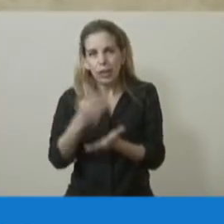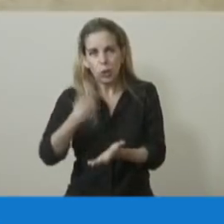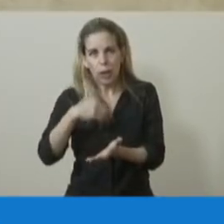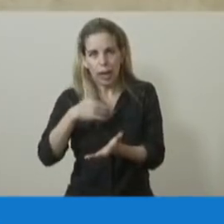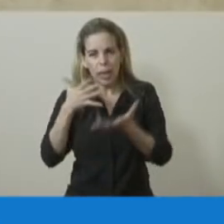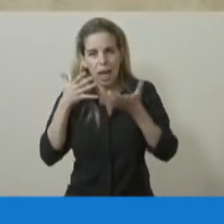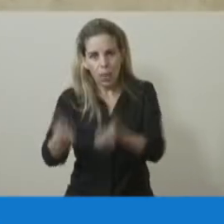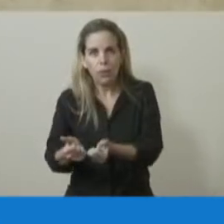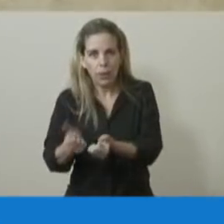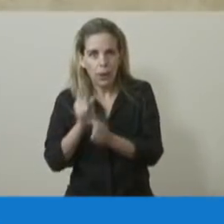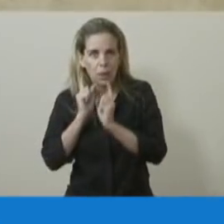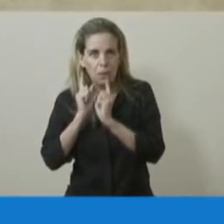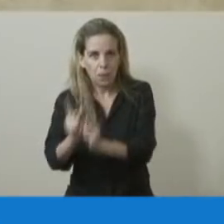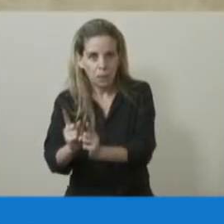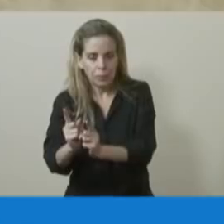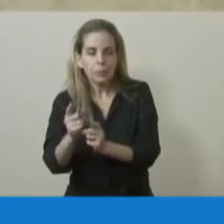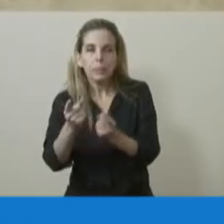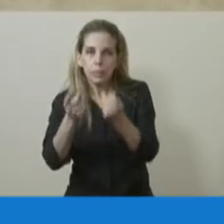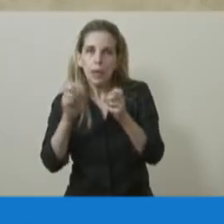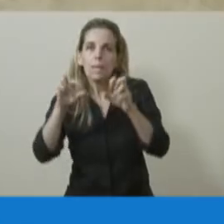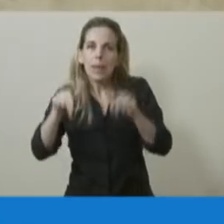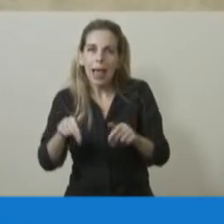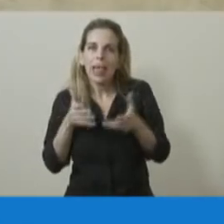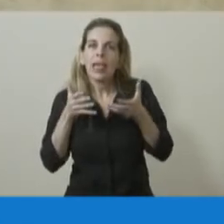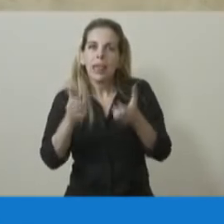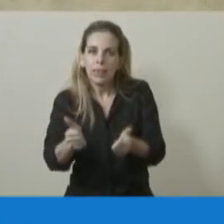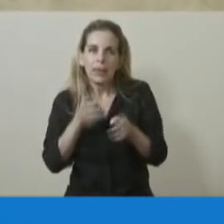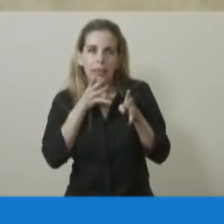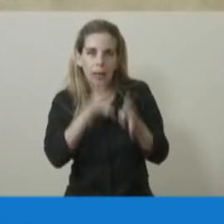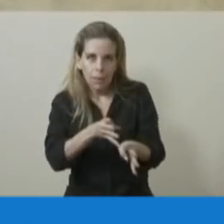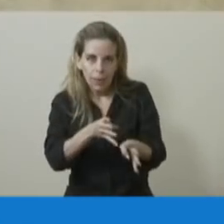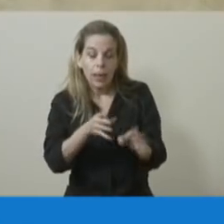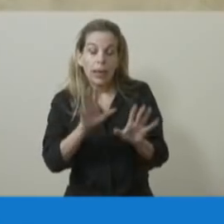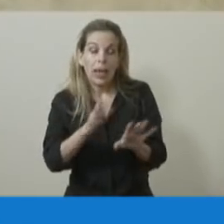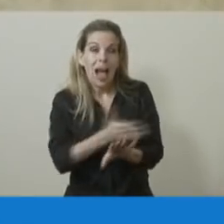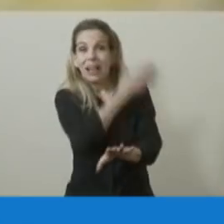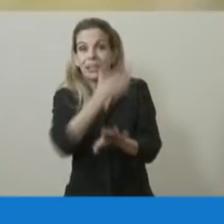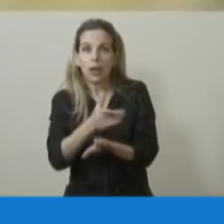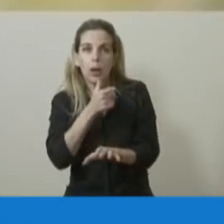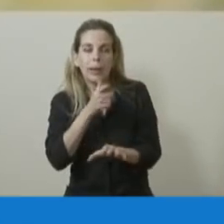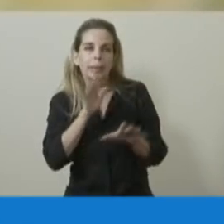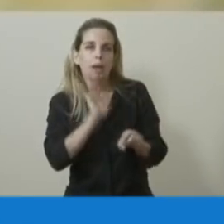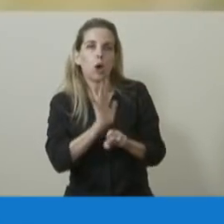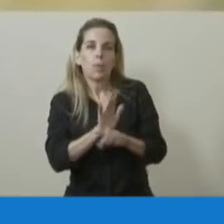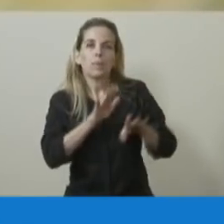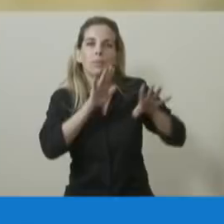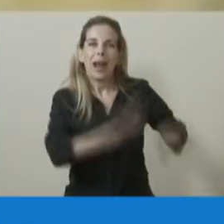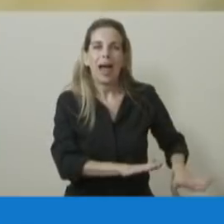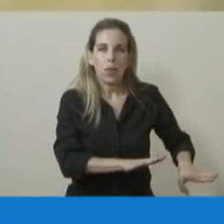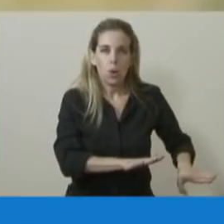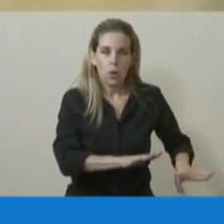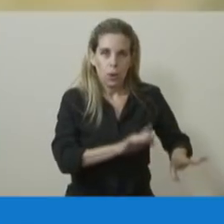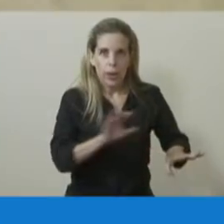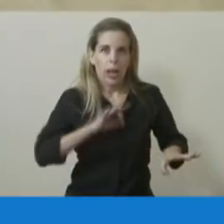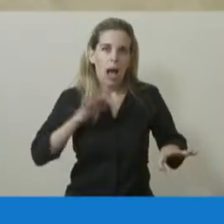Y tenemos que iniciar una política de defensa que se ha paralizado en todos estos últimos años.